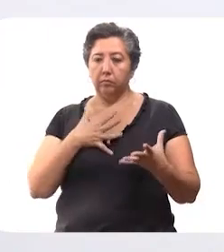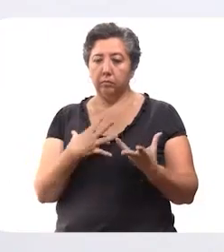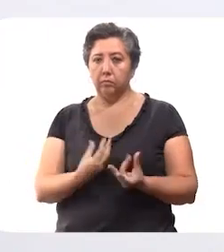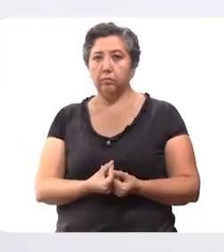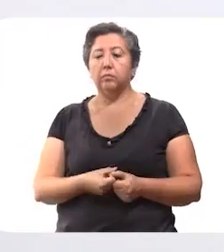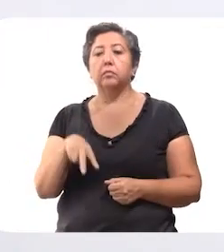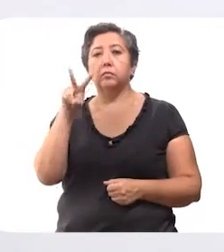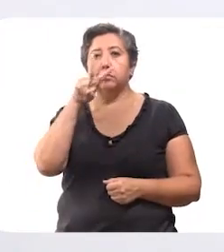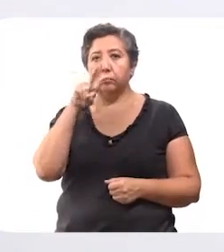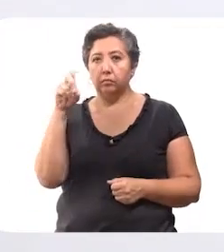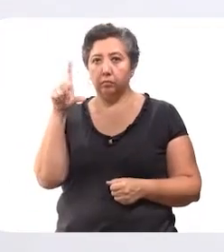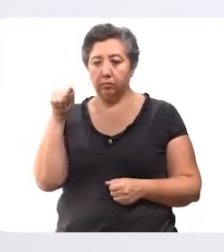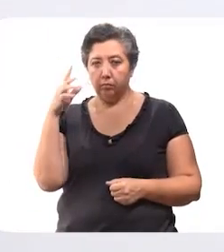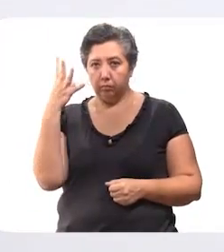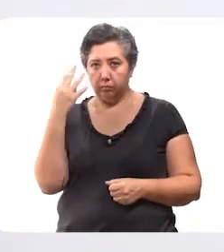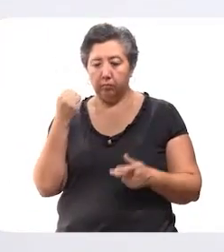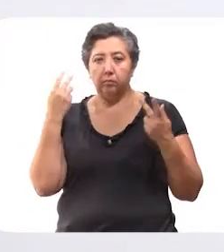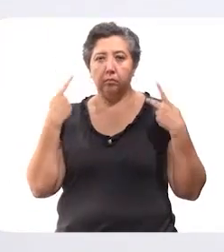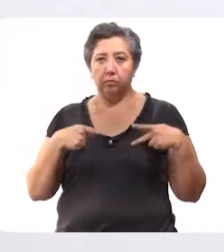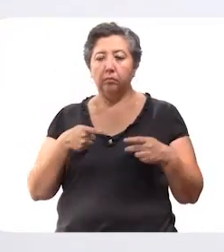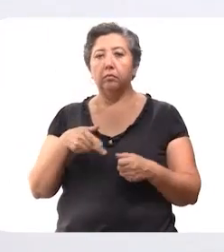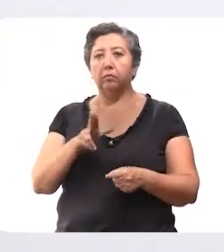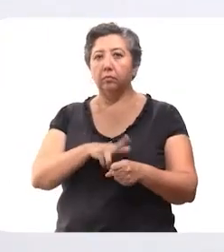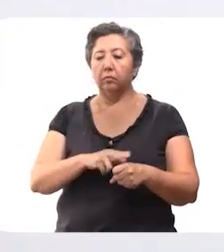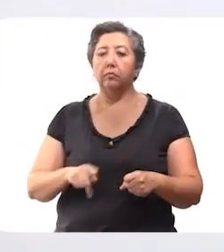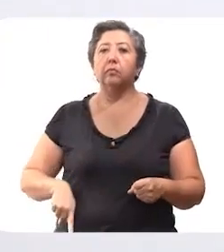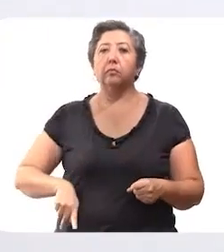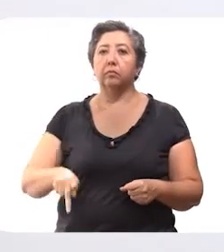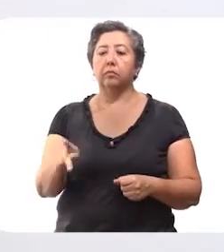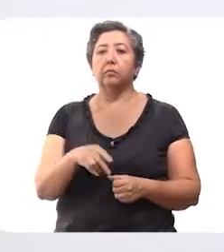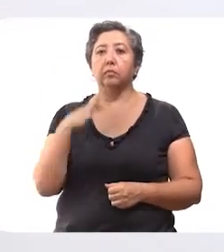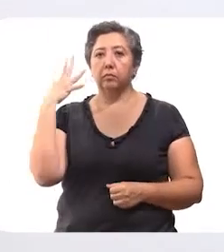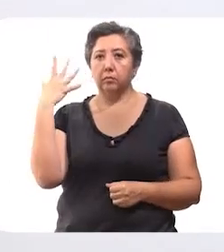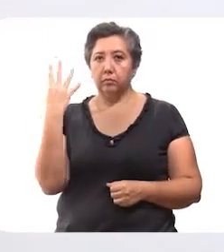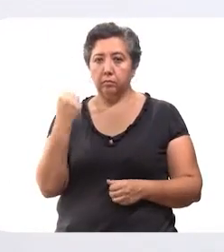hoy tenemos 279 pacientes en hospitales públicos,